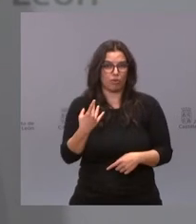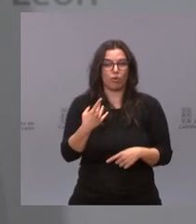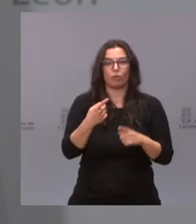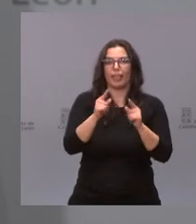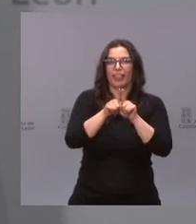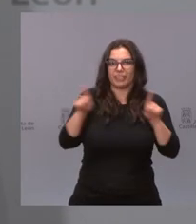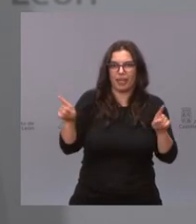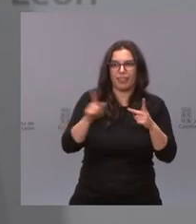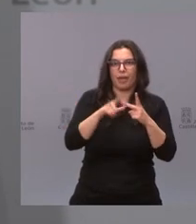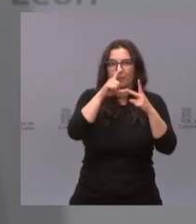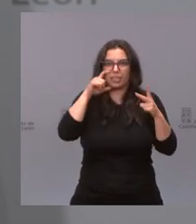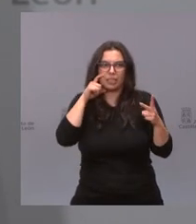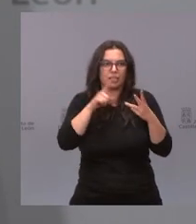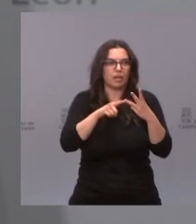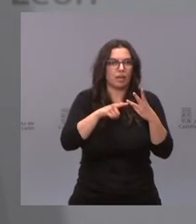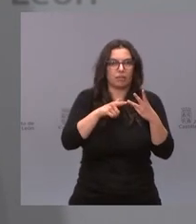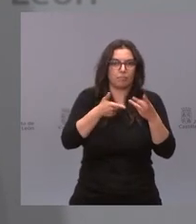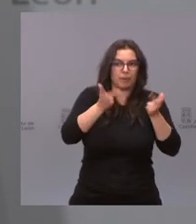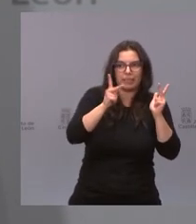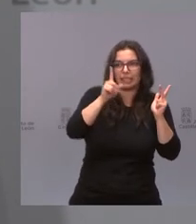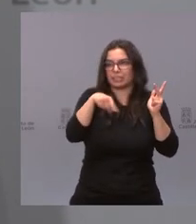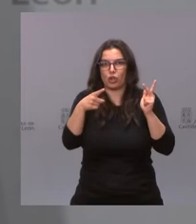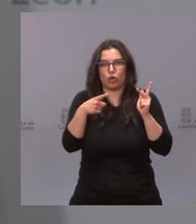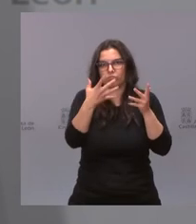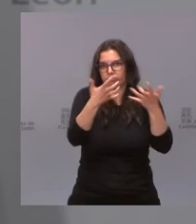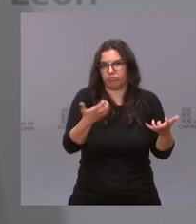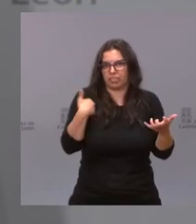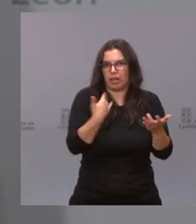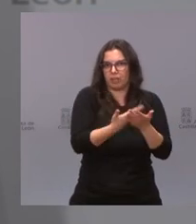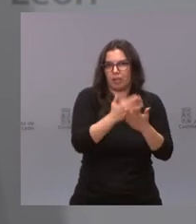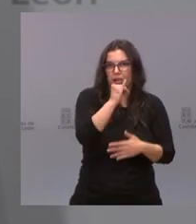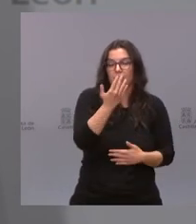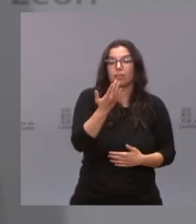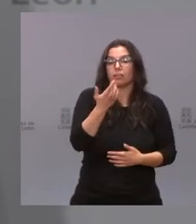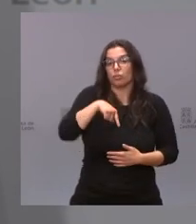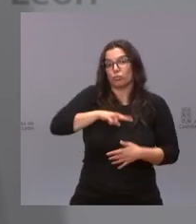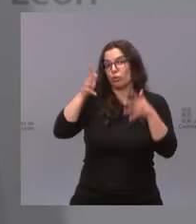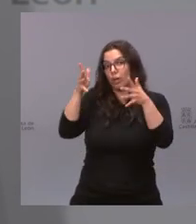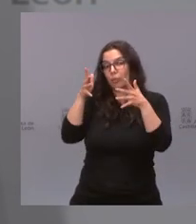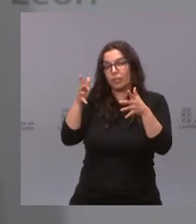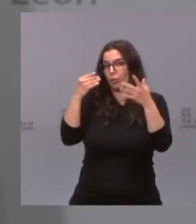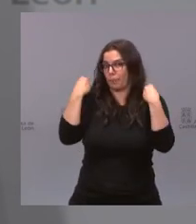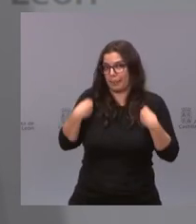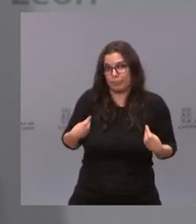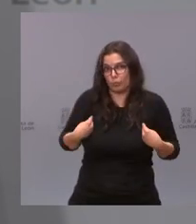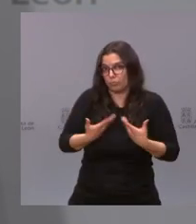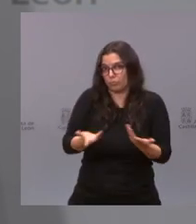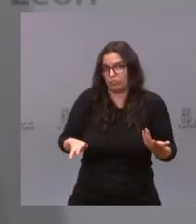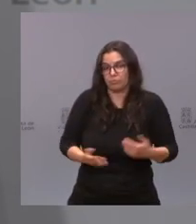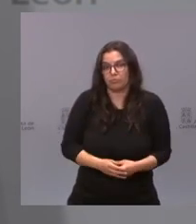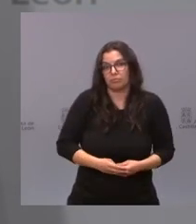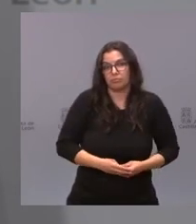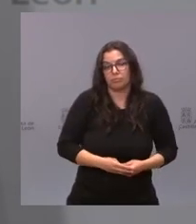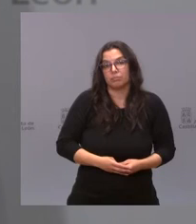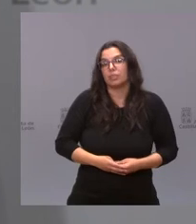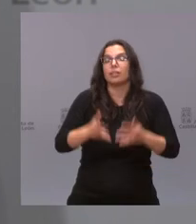distancia, el uso de mascarillas, lo que se permite, lo que no se permite, y nuestras recomendaciones siguen siendo las mismas, que es